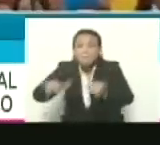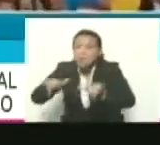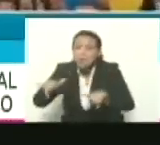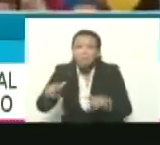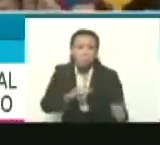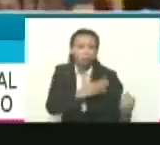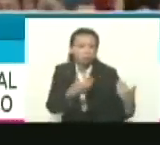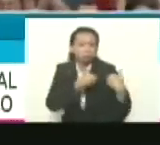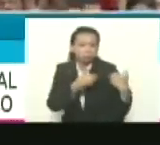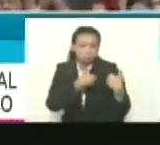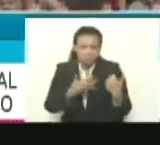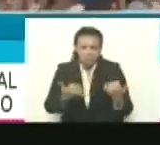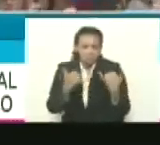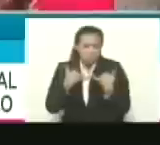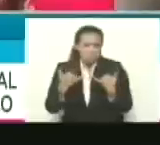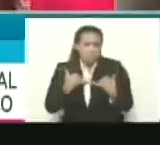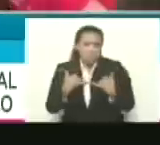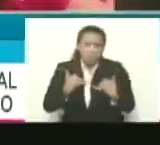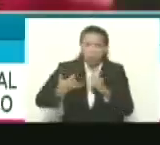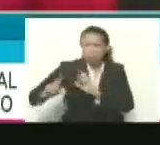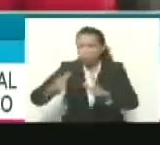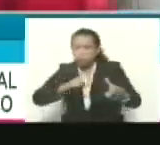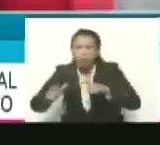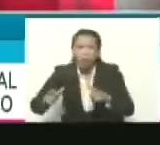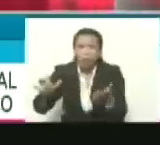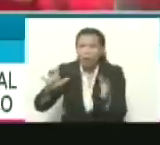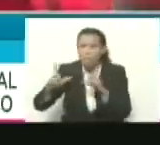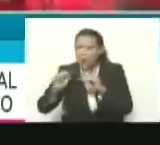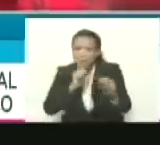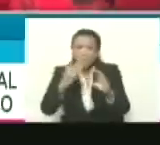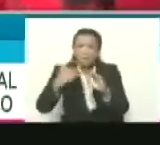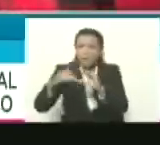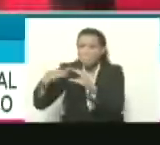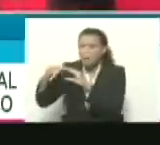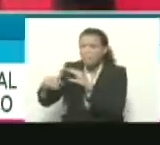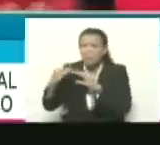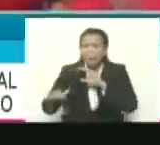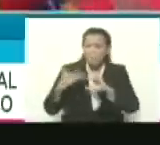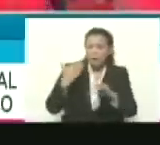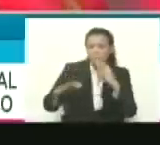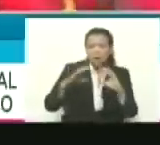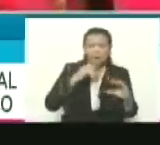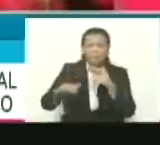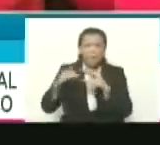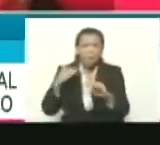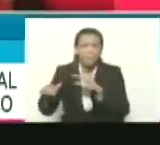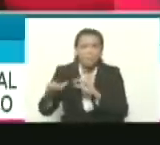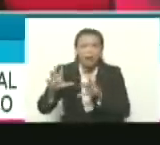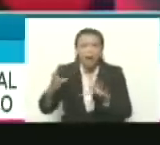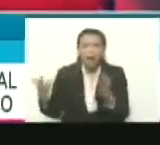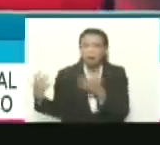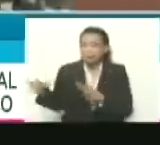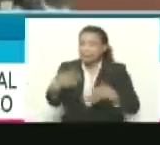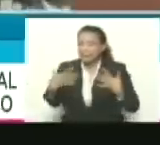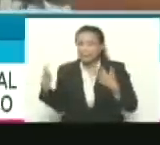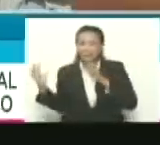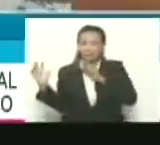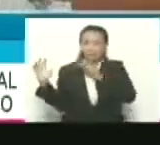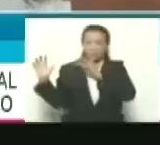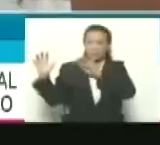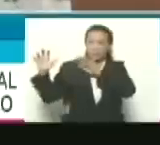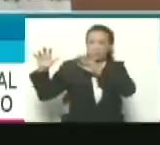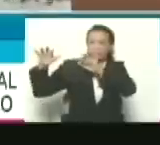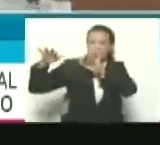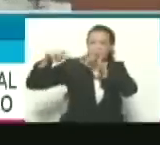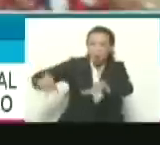autoconvocando. ¿Ah? Teléfono a teléfono, cha, cha, cha, mensaje, vamos para acá, para allá, movilización, con alegría, con rumba, con